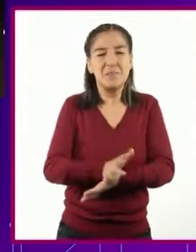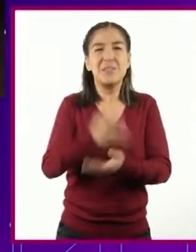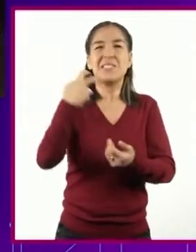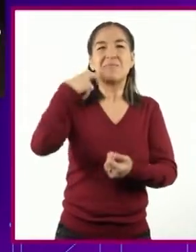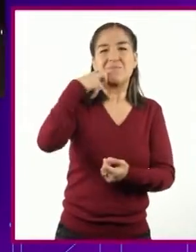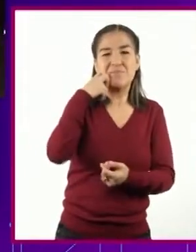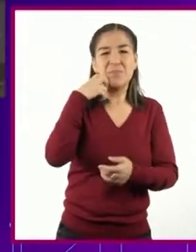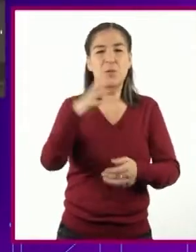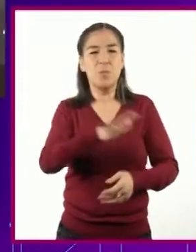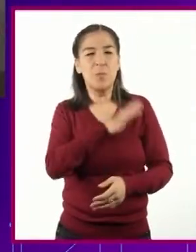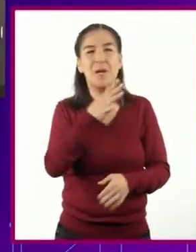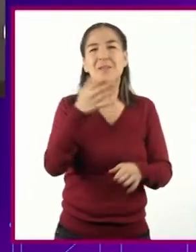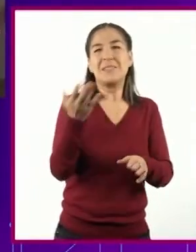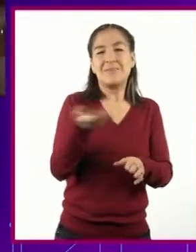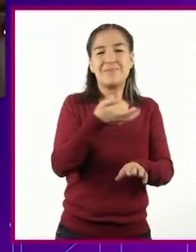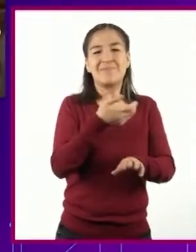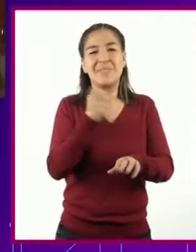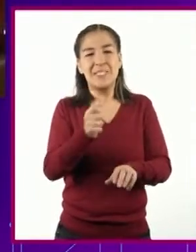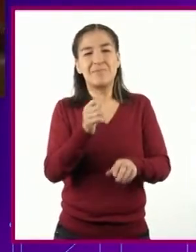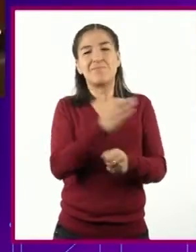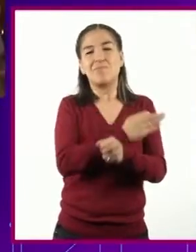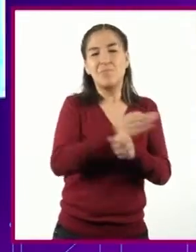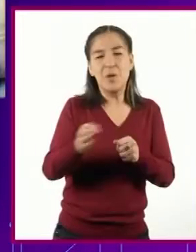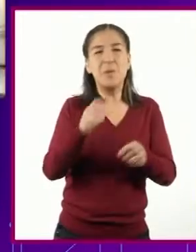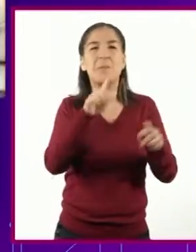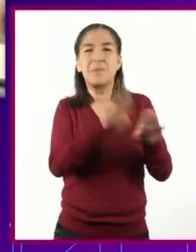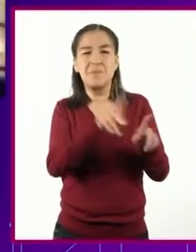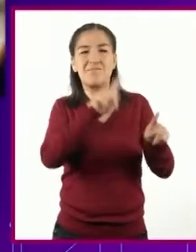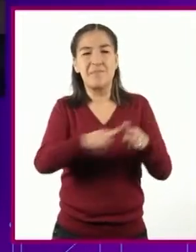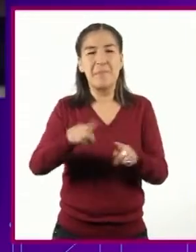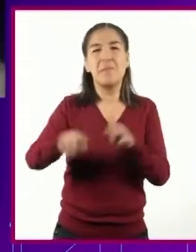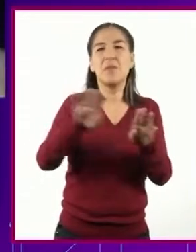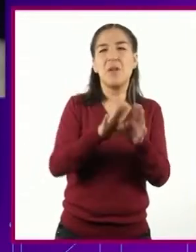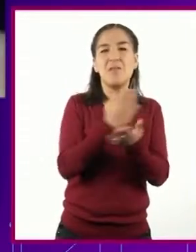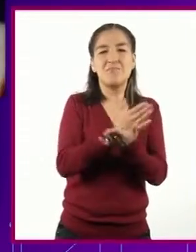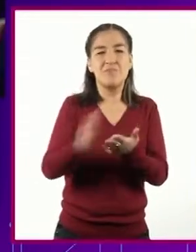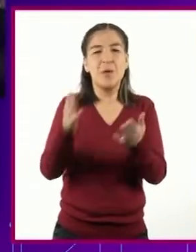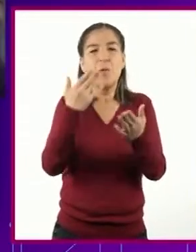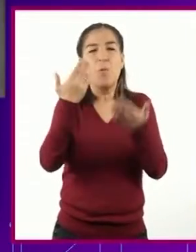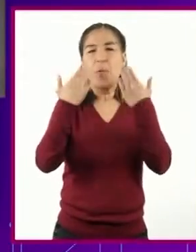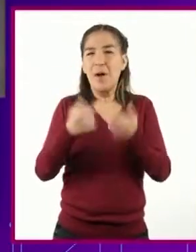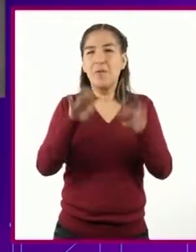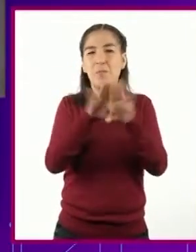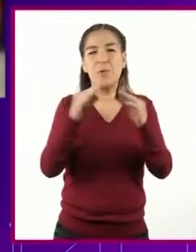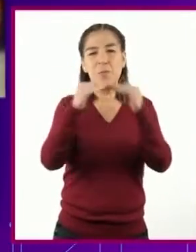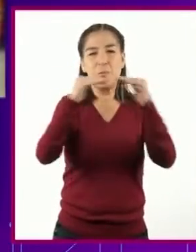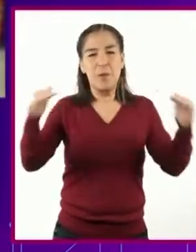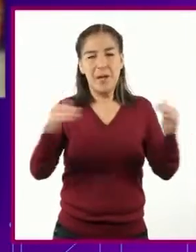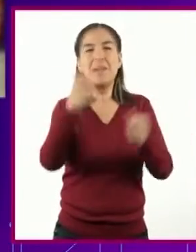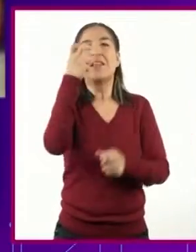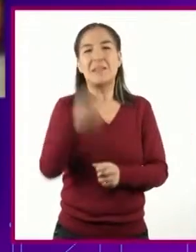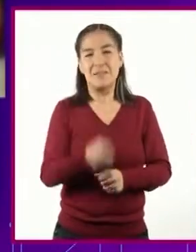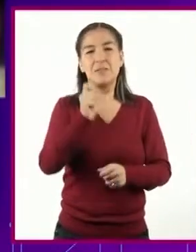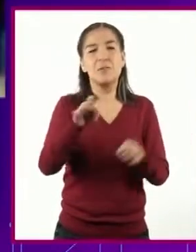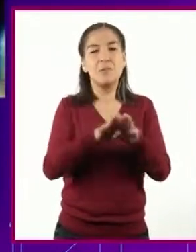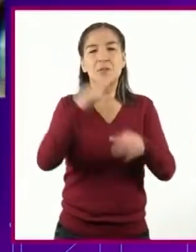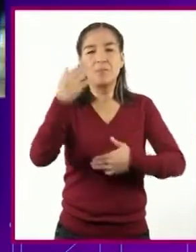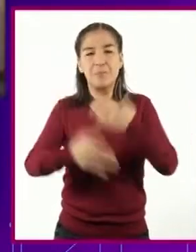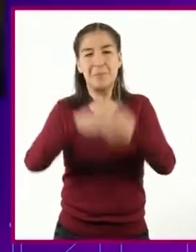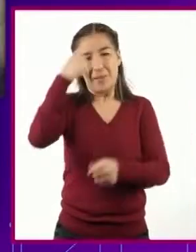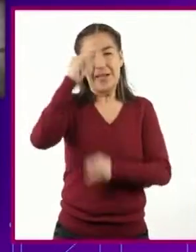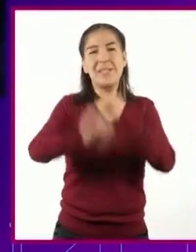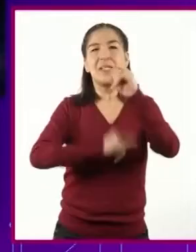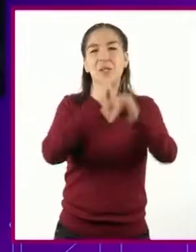racismo, marginación, exclusión y desigualdad. Ante ello, los países multiculturales impulsan procesos de